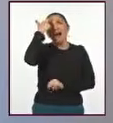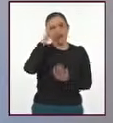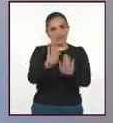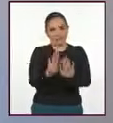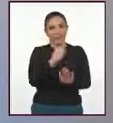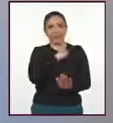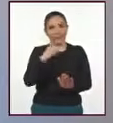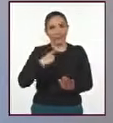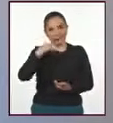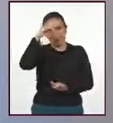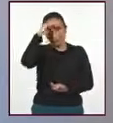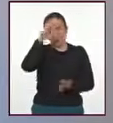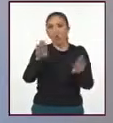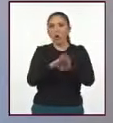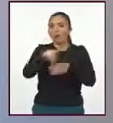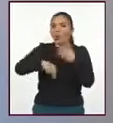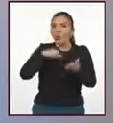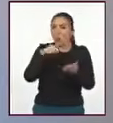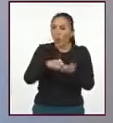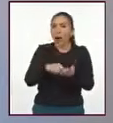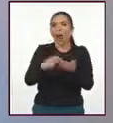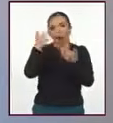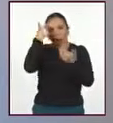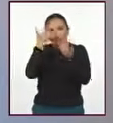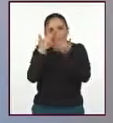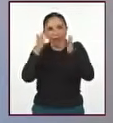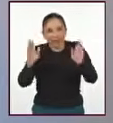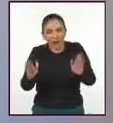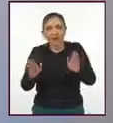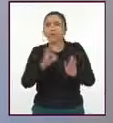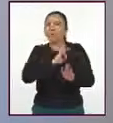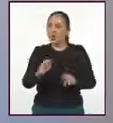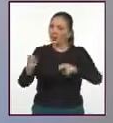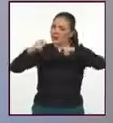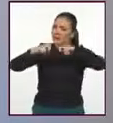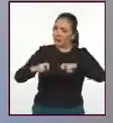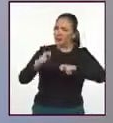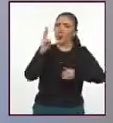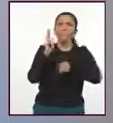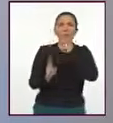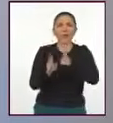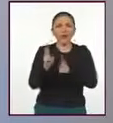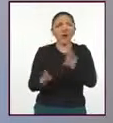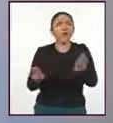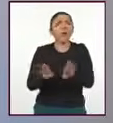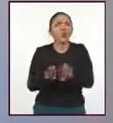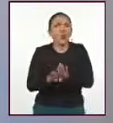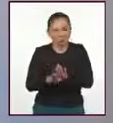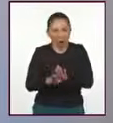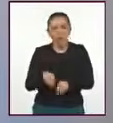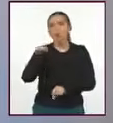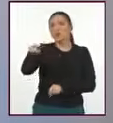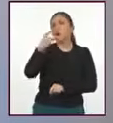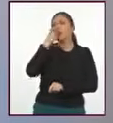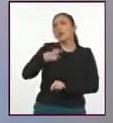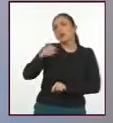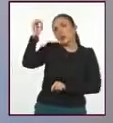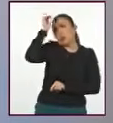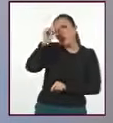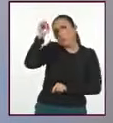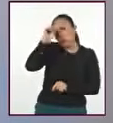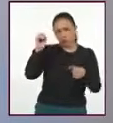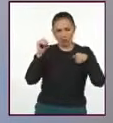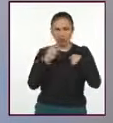un espacio con apertura, vamos a sentarnos, cómo lo pueden hablar, cada quien que dé su punto de vista, que den su